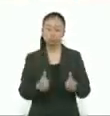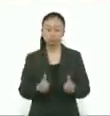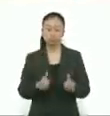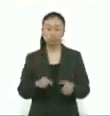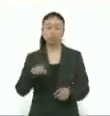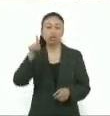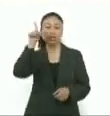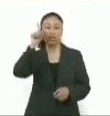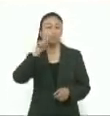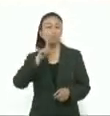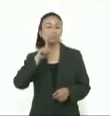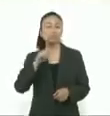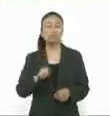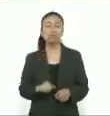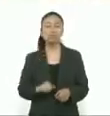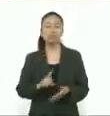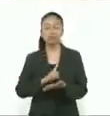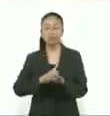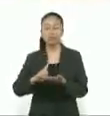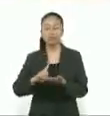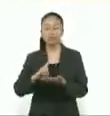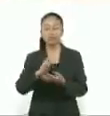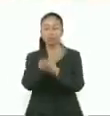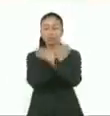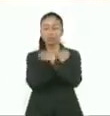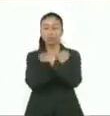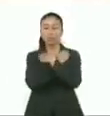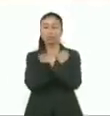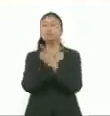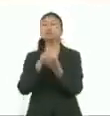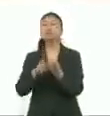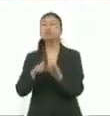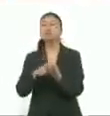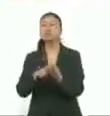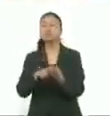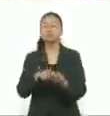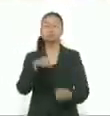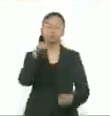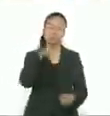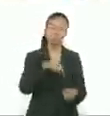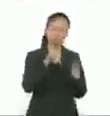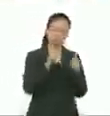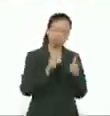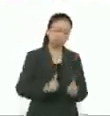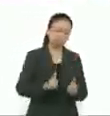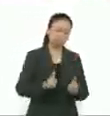Mujeres que defendemos el derecho a la educación, ¿dónde estamos?